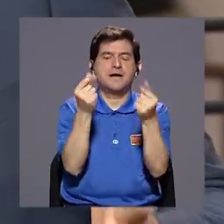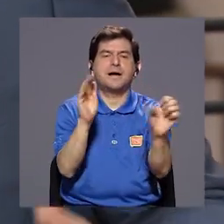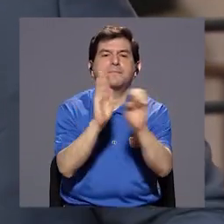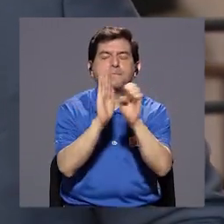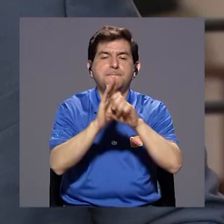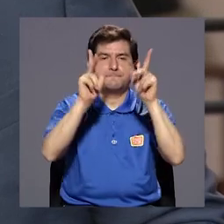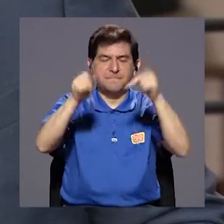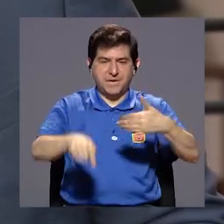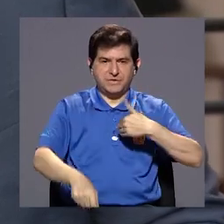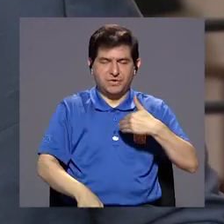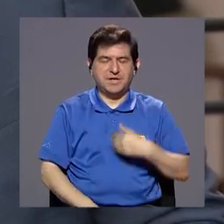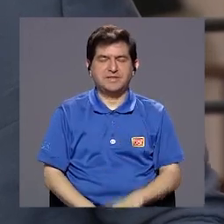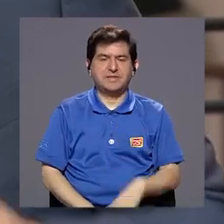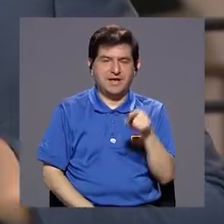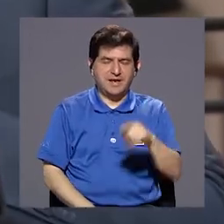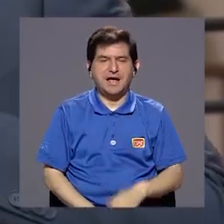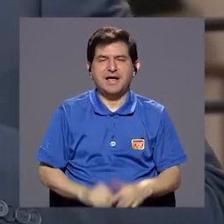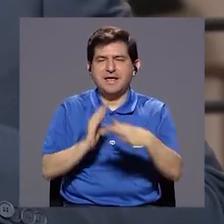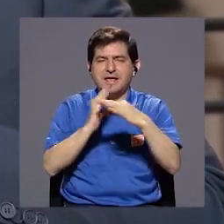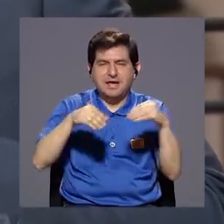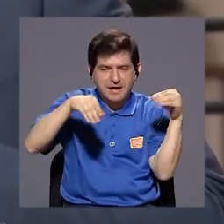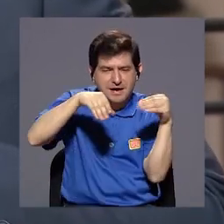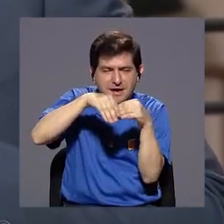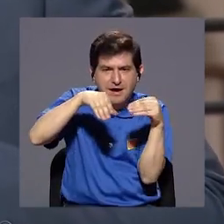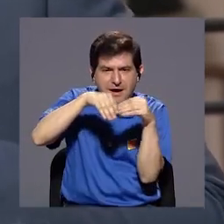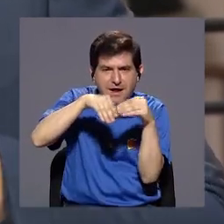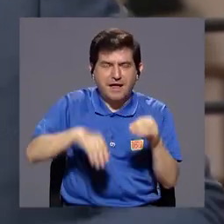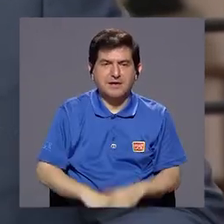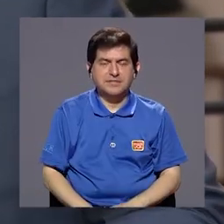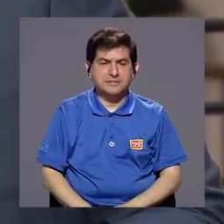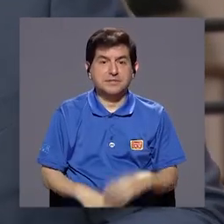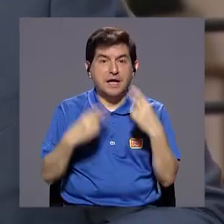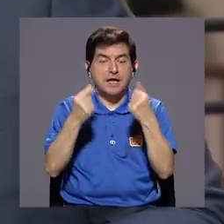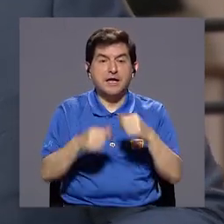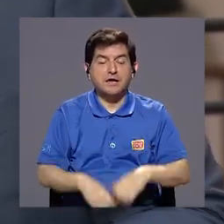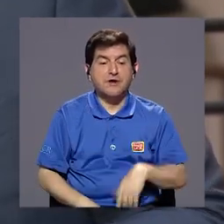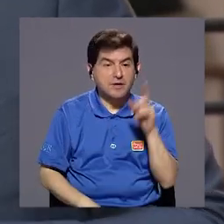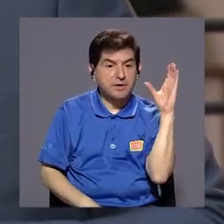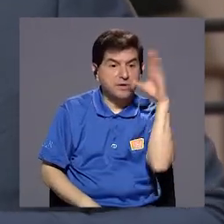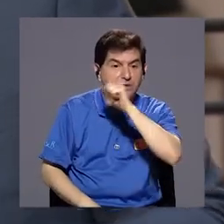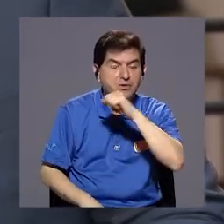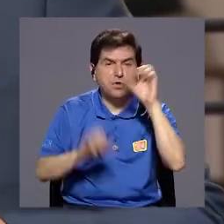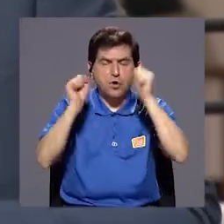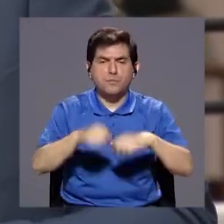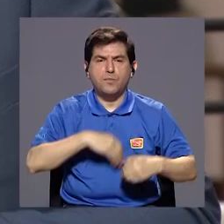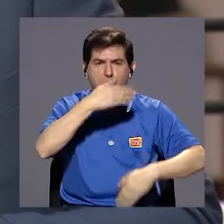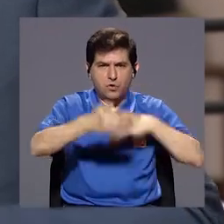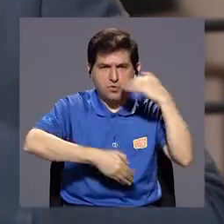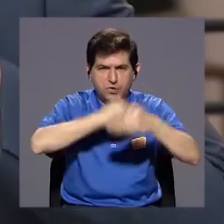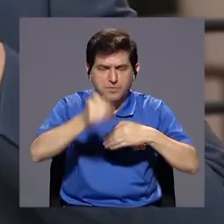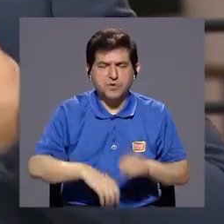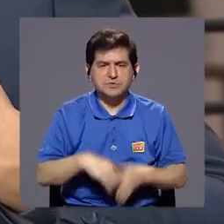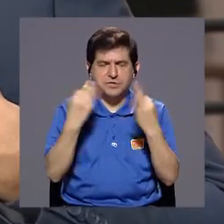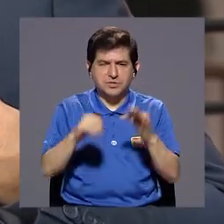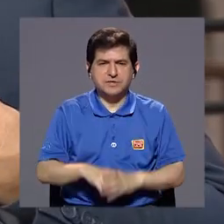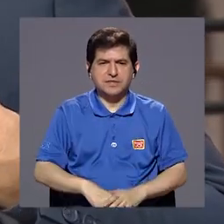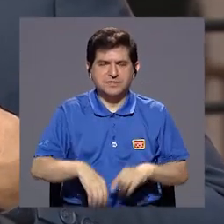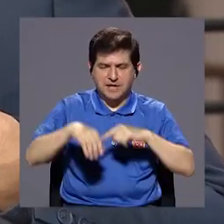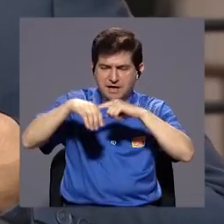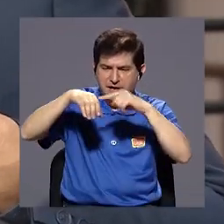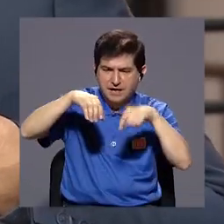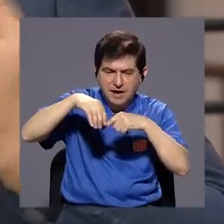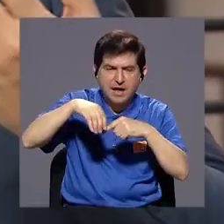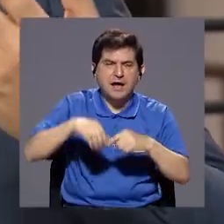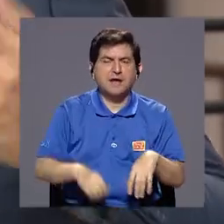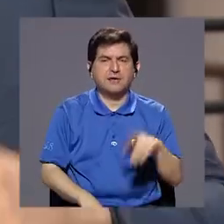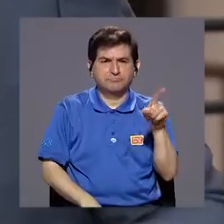Por ejemplo, si la persona tiene una placa de grasa que le está obstruyendo mucho la arteria y la documentamos rápidamente, se puede hacer un procedimiento para abrir la